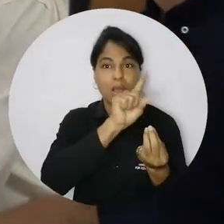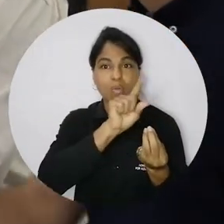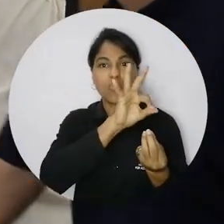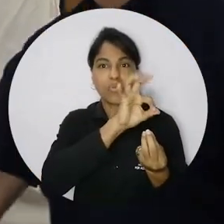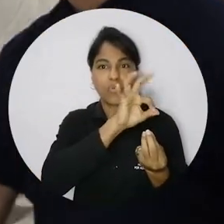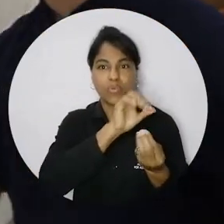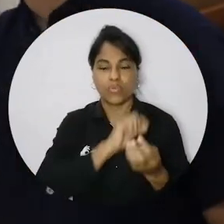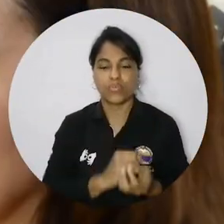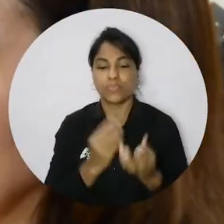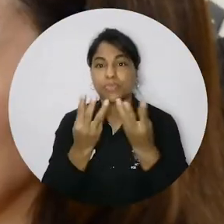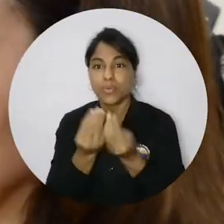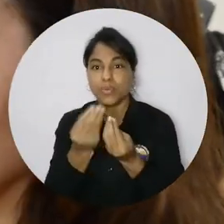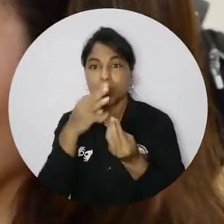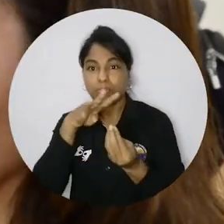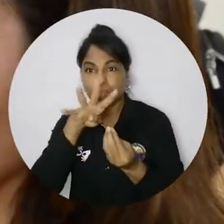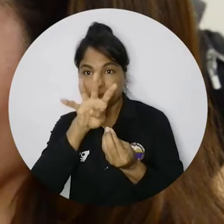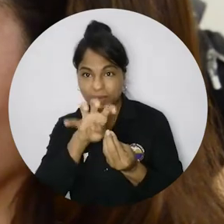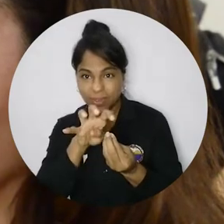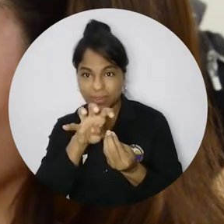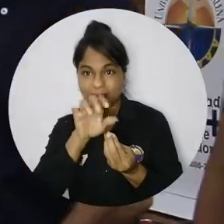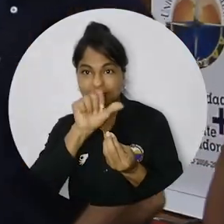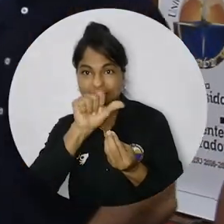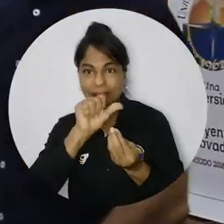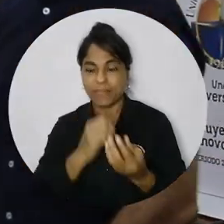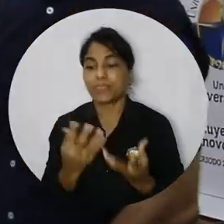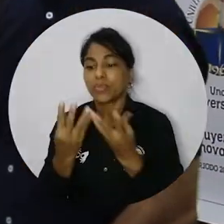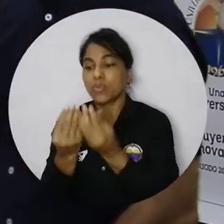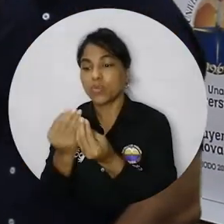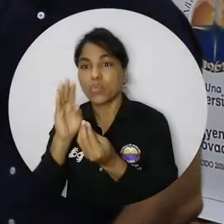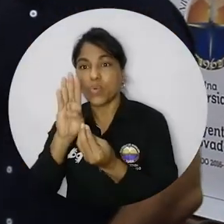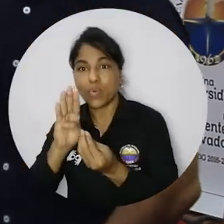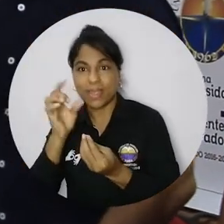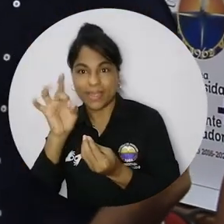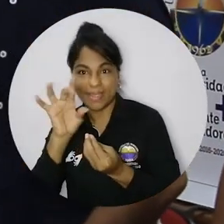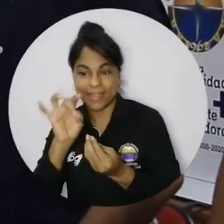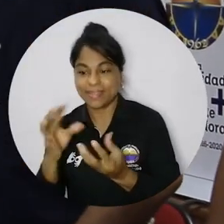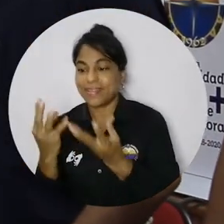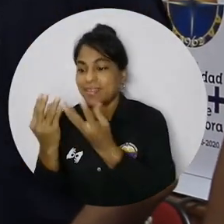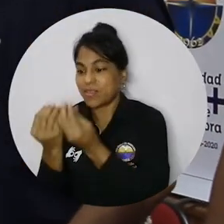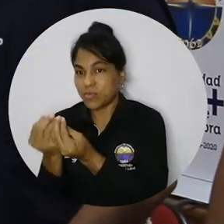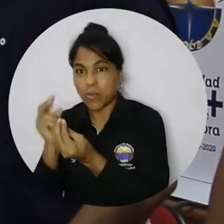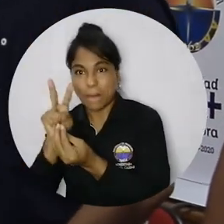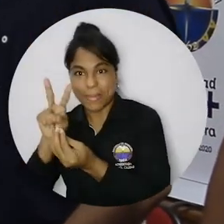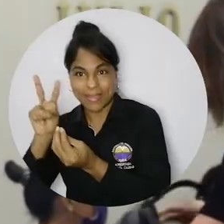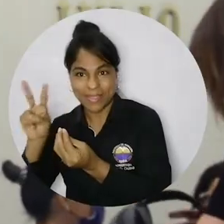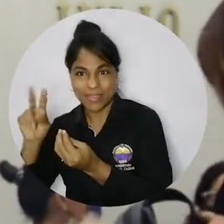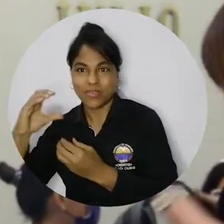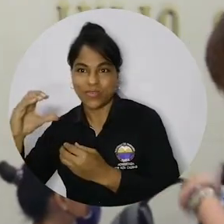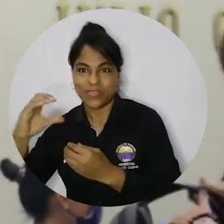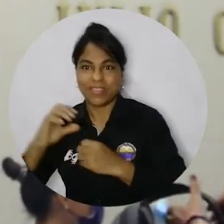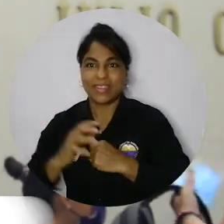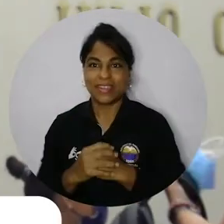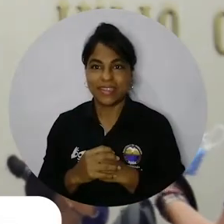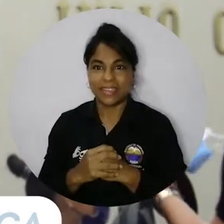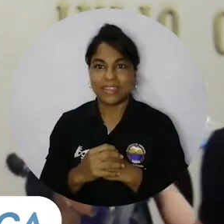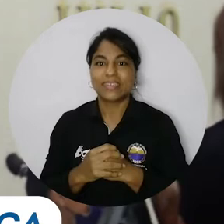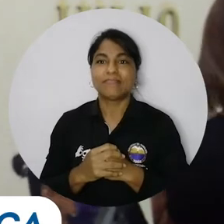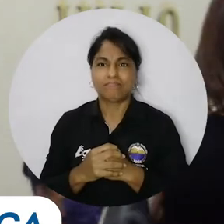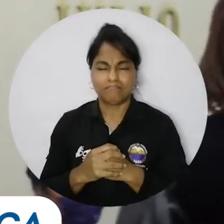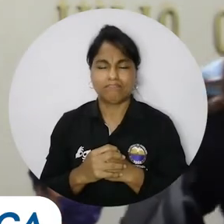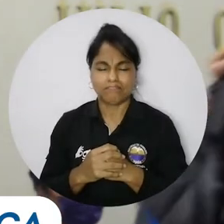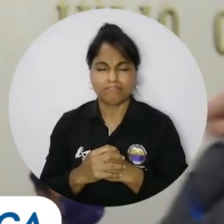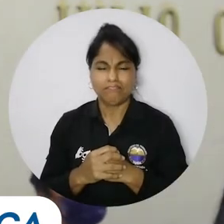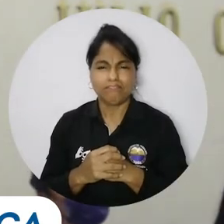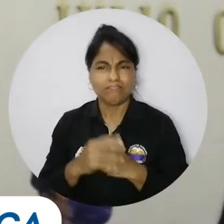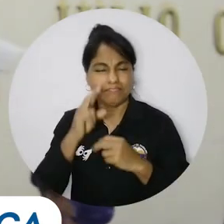en el grupo A1, 19 en grupo A, 15 en grupo B y 22 en grupo C. La investigación, la verdad, ha